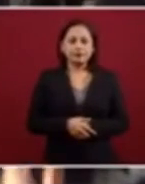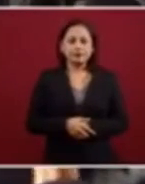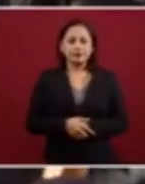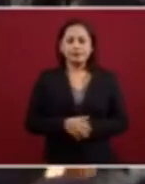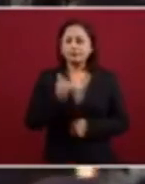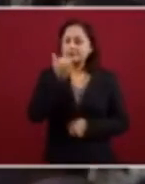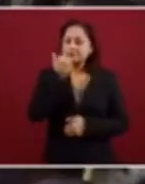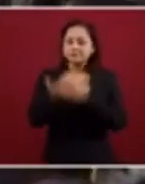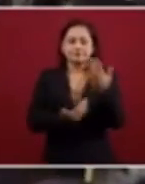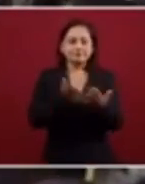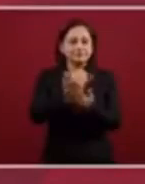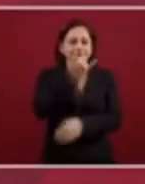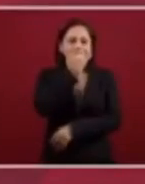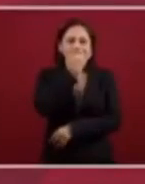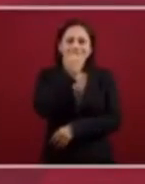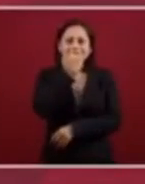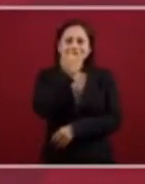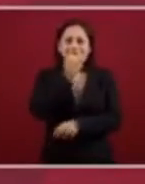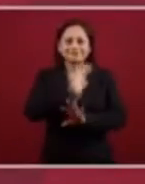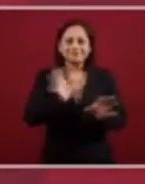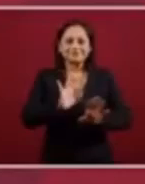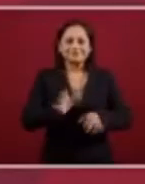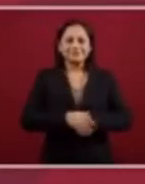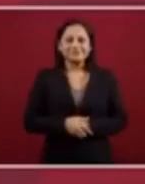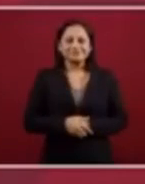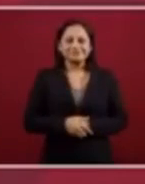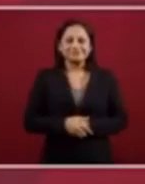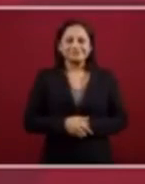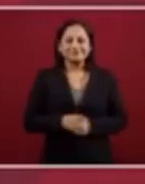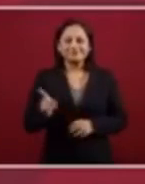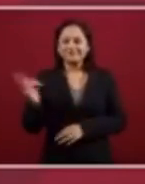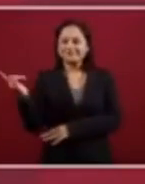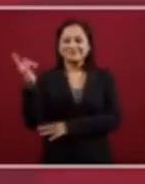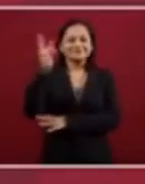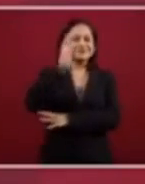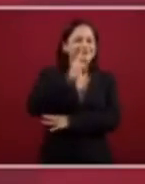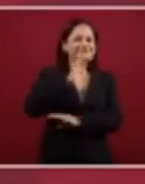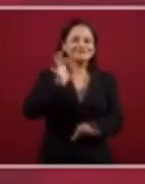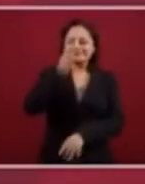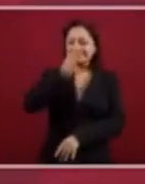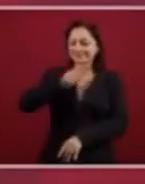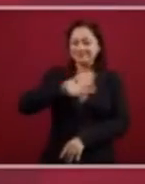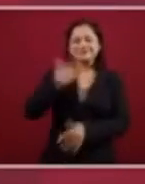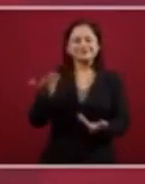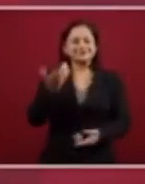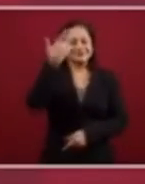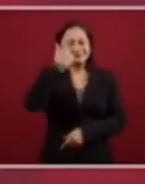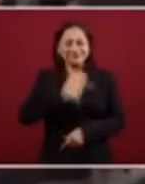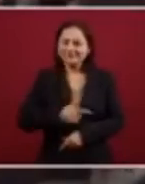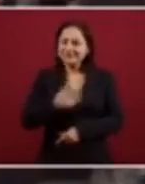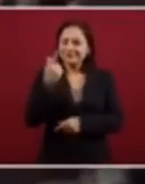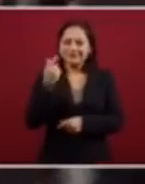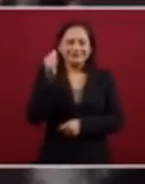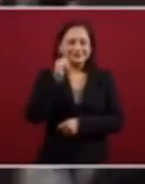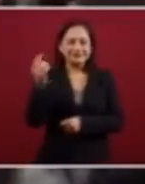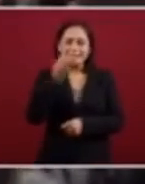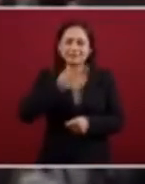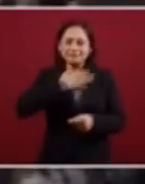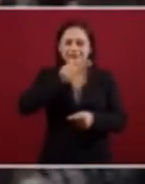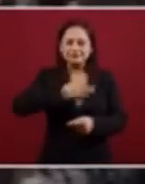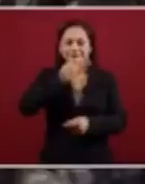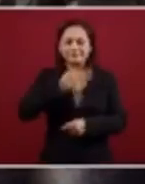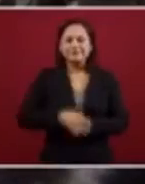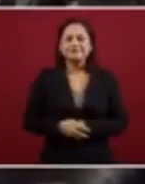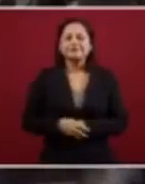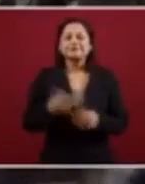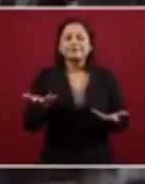Pido una disculpa, ya pasamos el espacio aéreo. Así me han traído toda la noche. Bueno, es proteger la vida, la